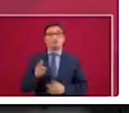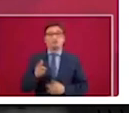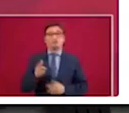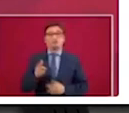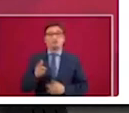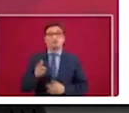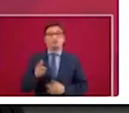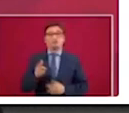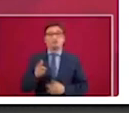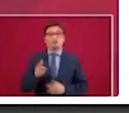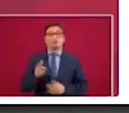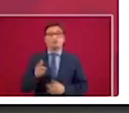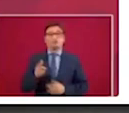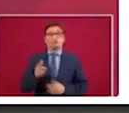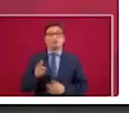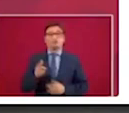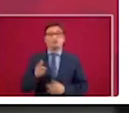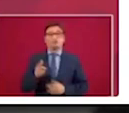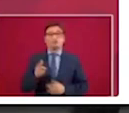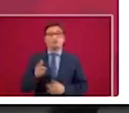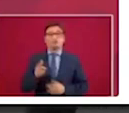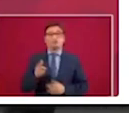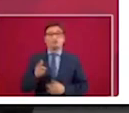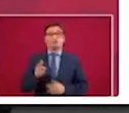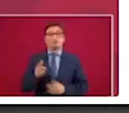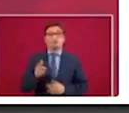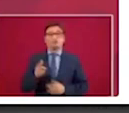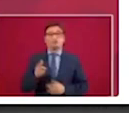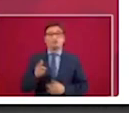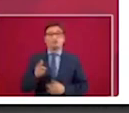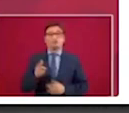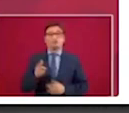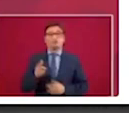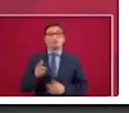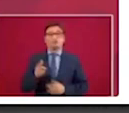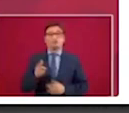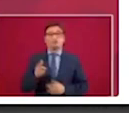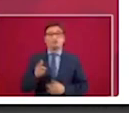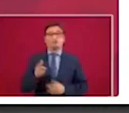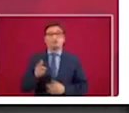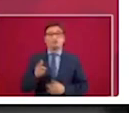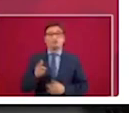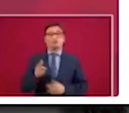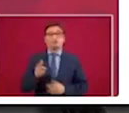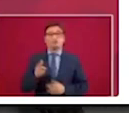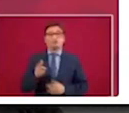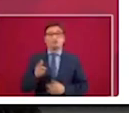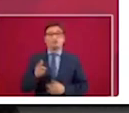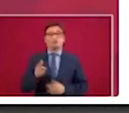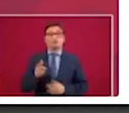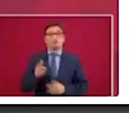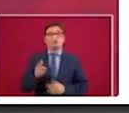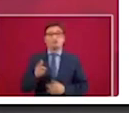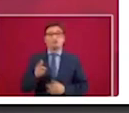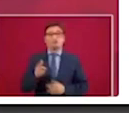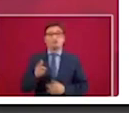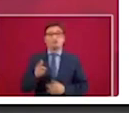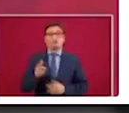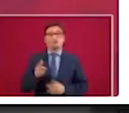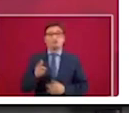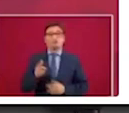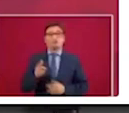señor 46 Vaquero hizo lo propio. En Jalisco, el señor de los Gallos, también,